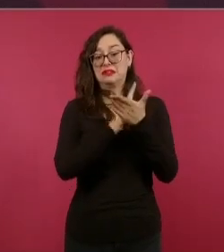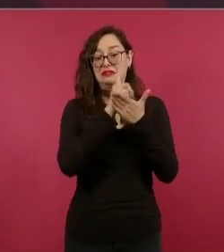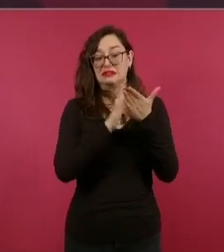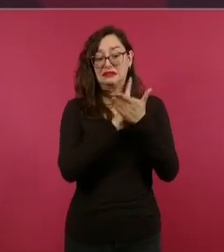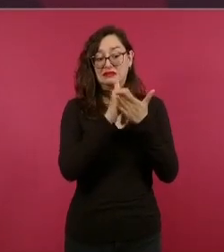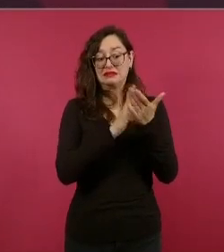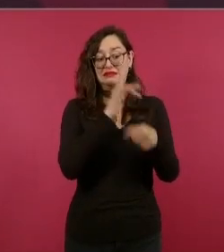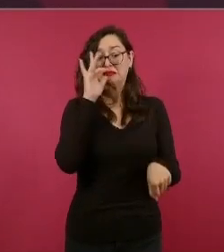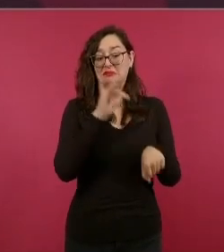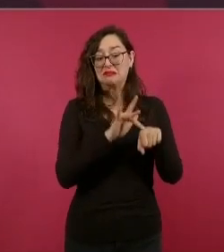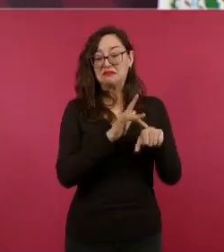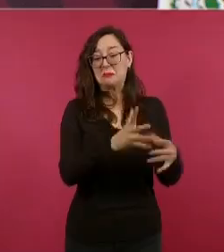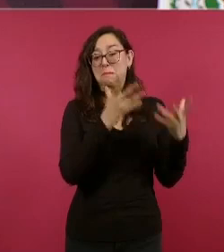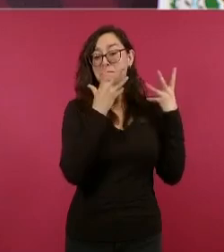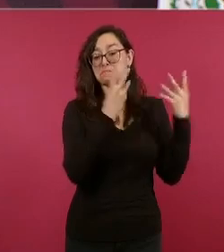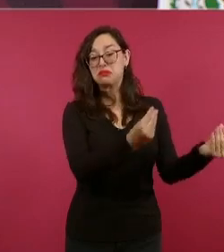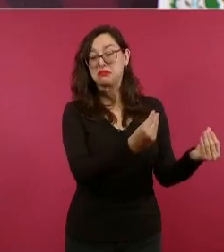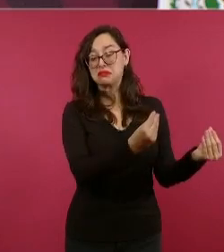Esa es una pandemia.